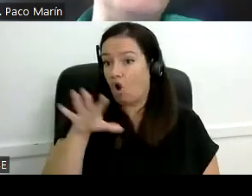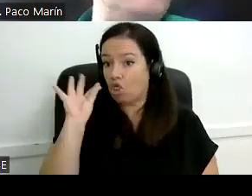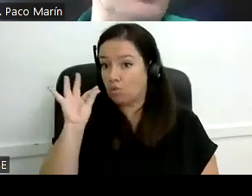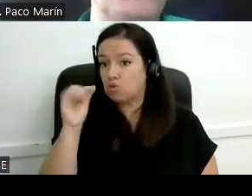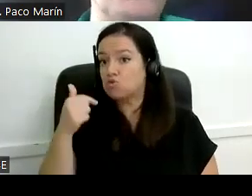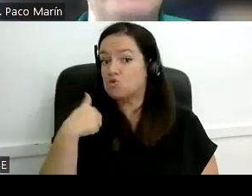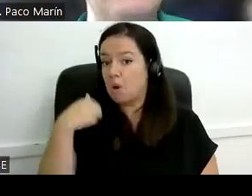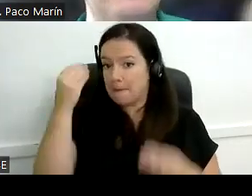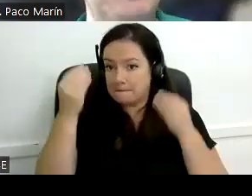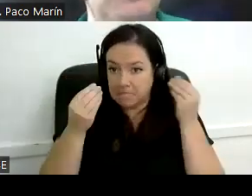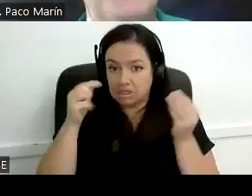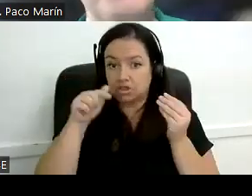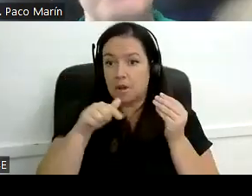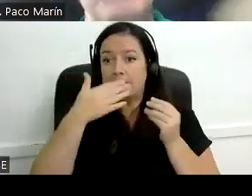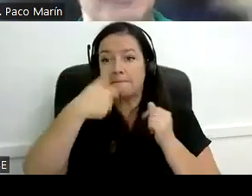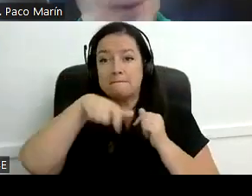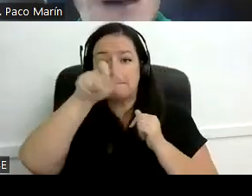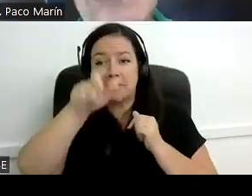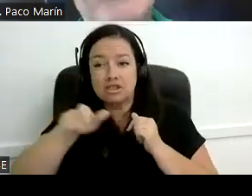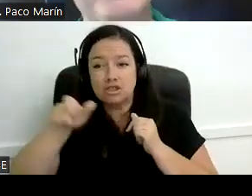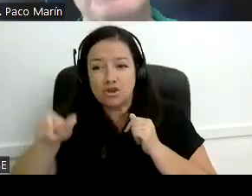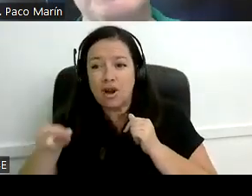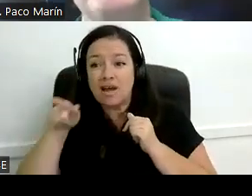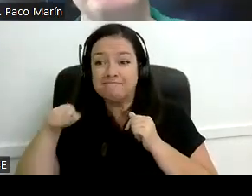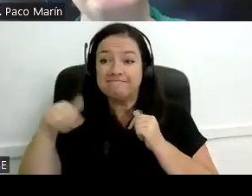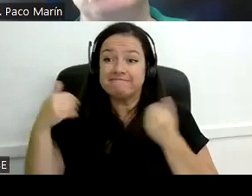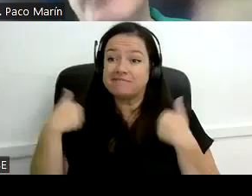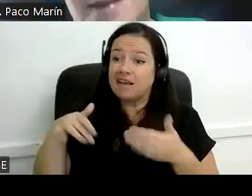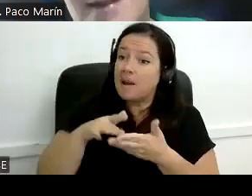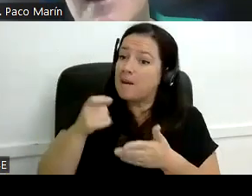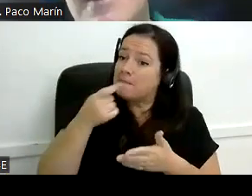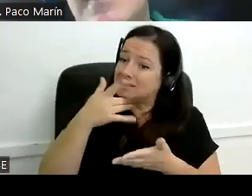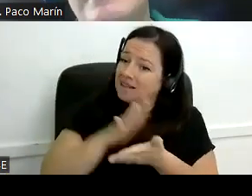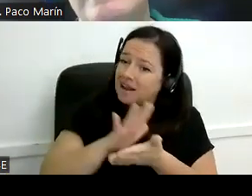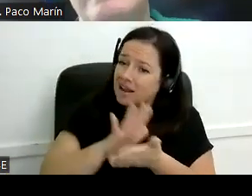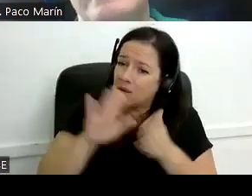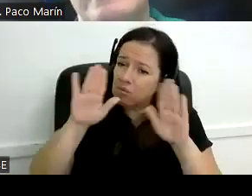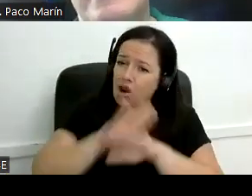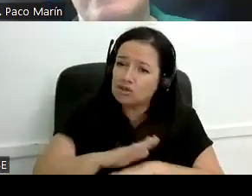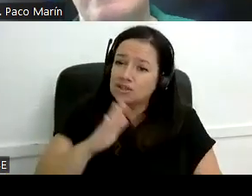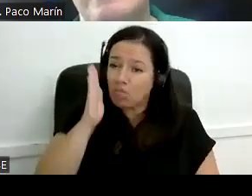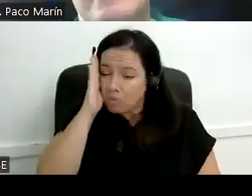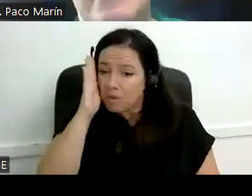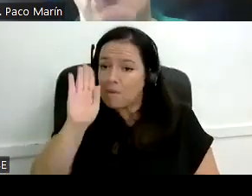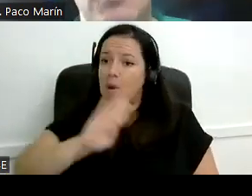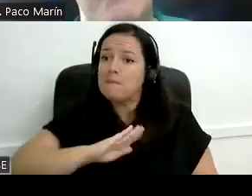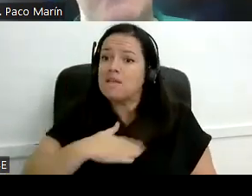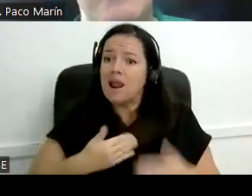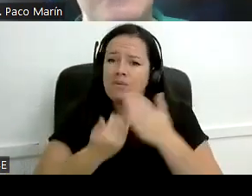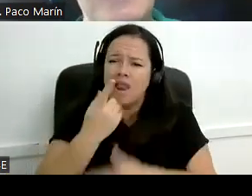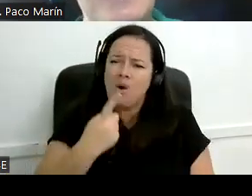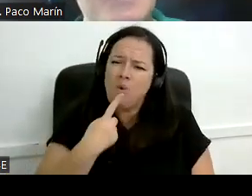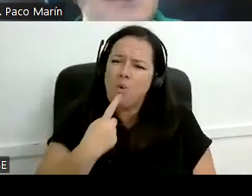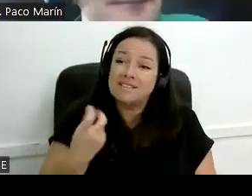plantearía sobre todo eso en personas que toman tranquilizantes y que al día siguiente les cuesta iniciar la